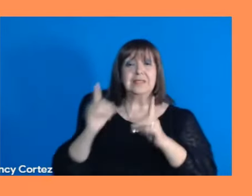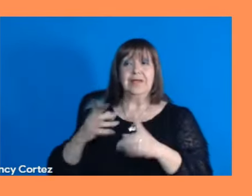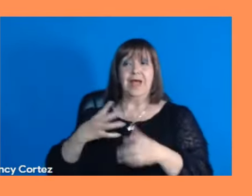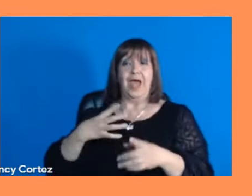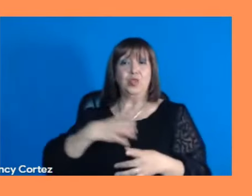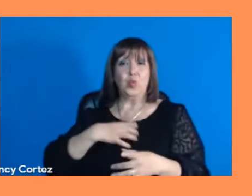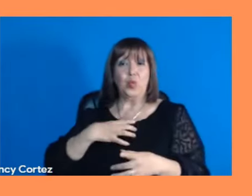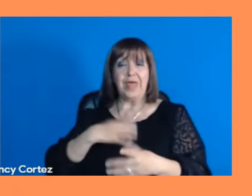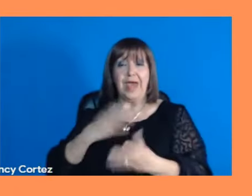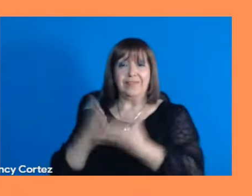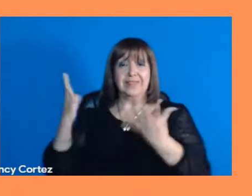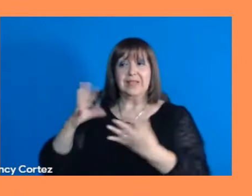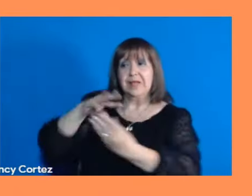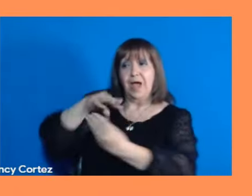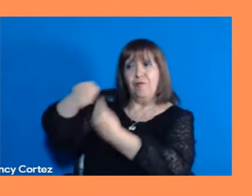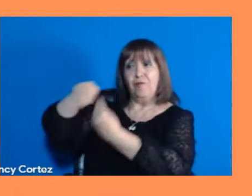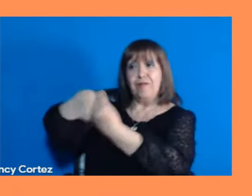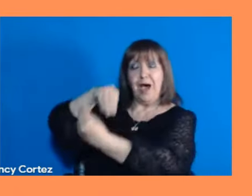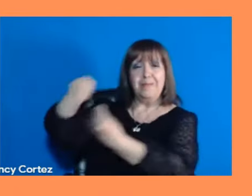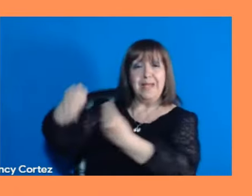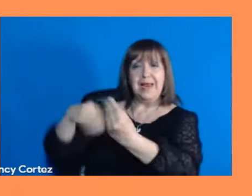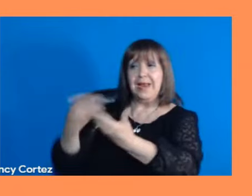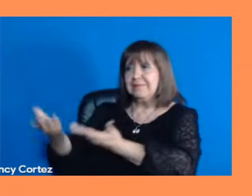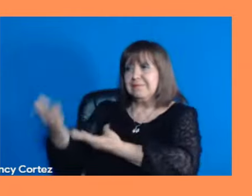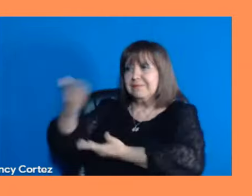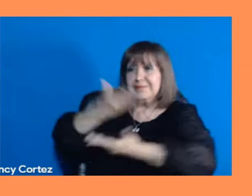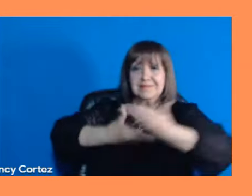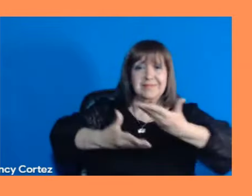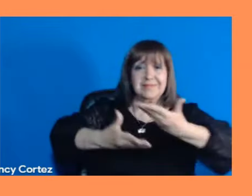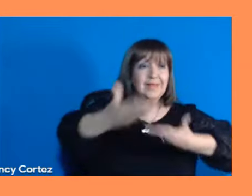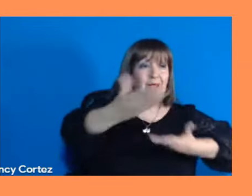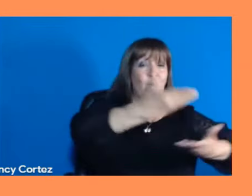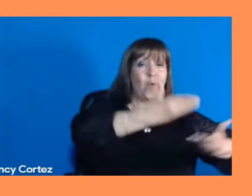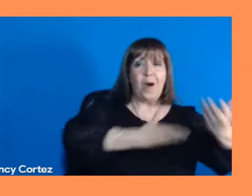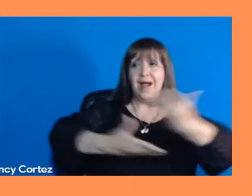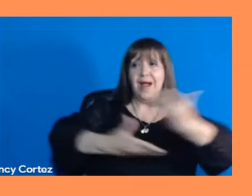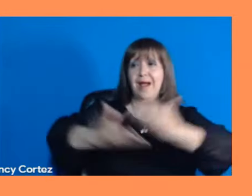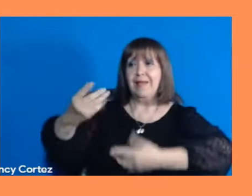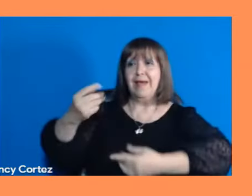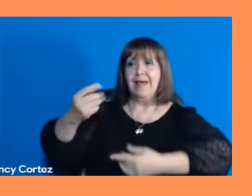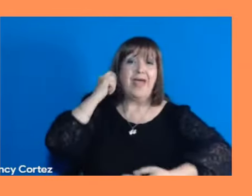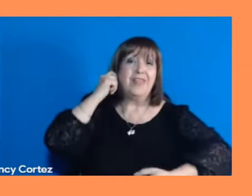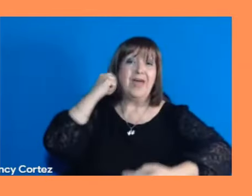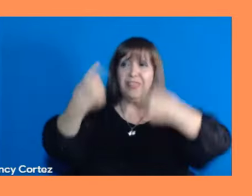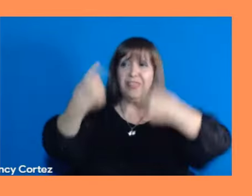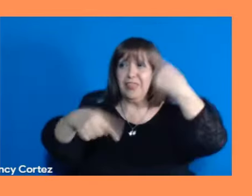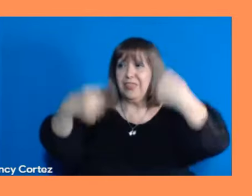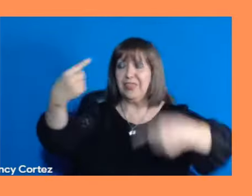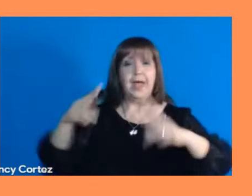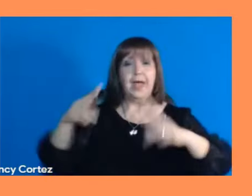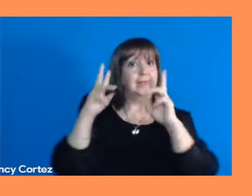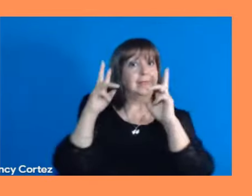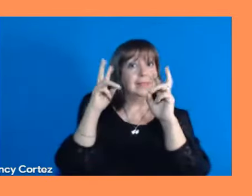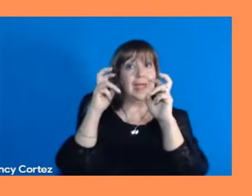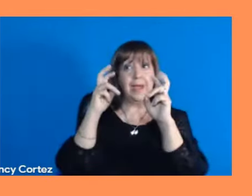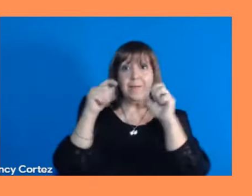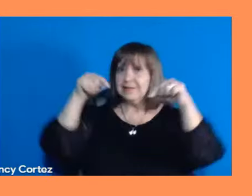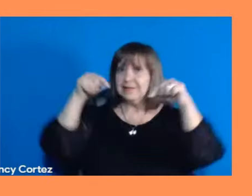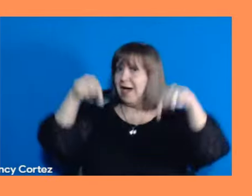diálogo intergeneracional sobre temas que atraviesan nuestras